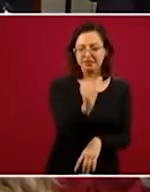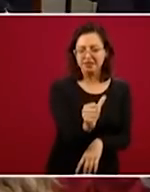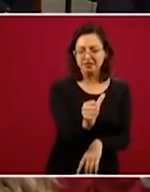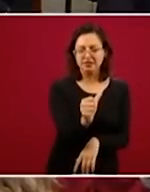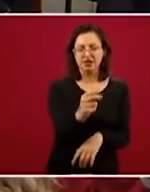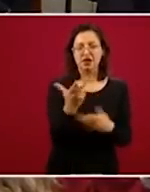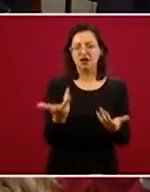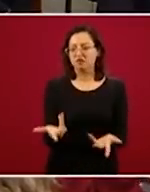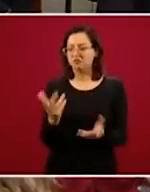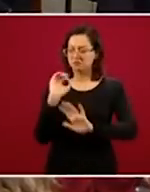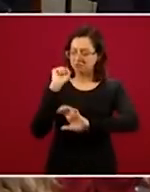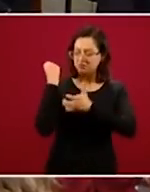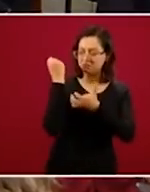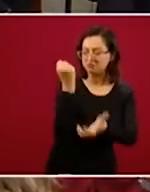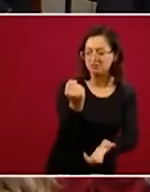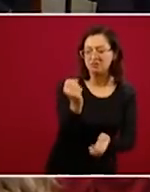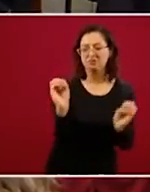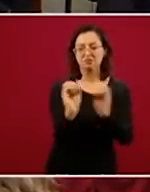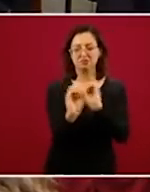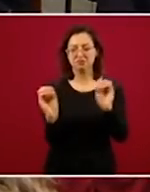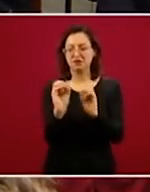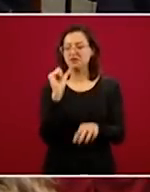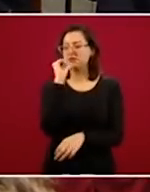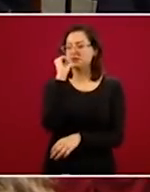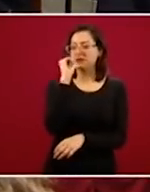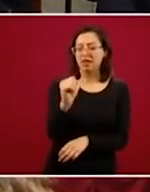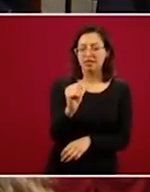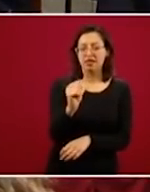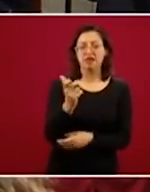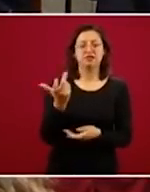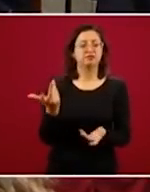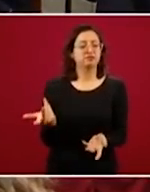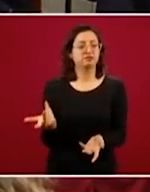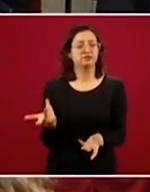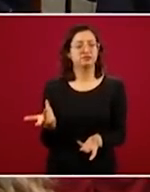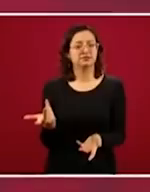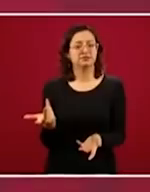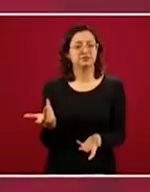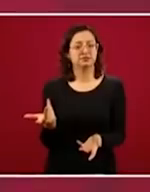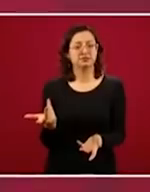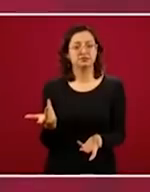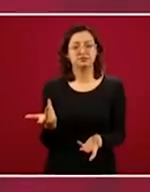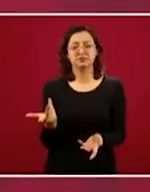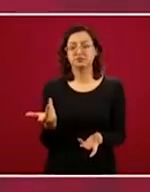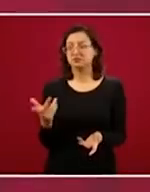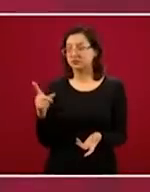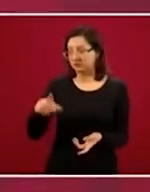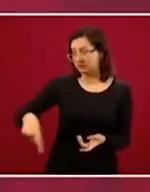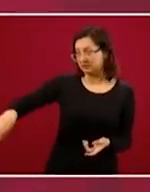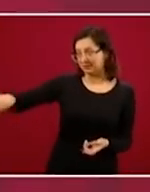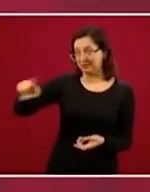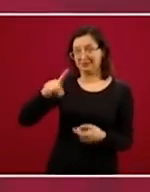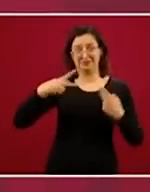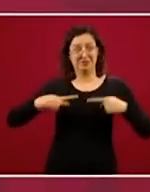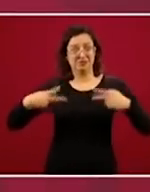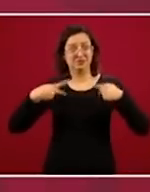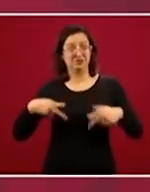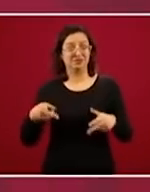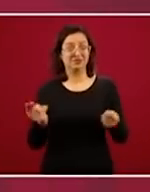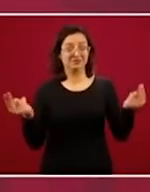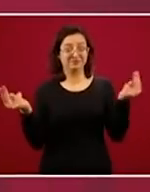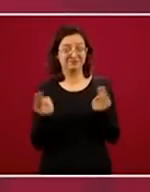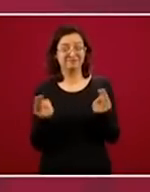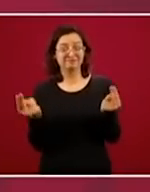si no hubo inversión para atender la demanda de